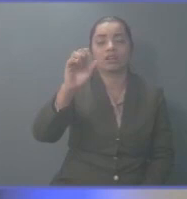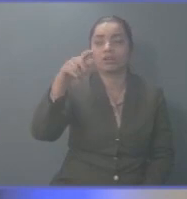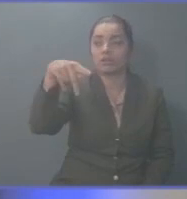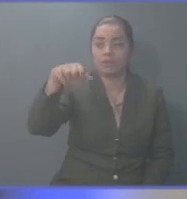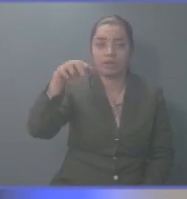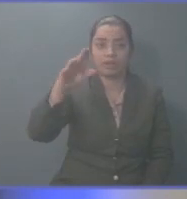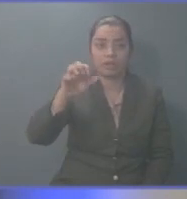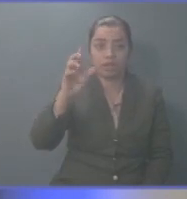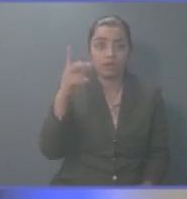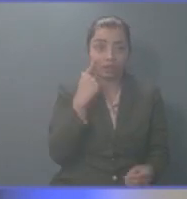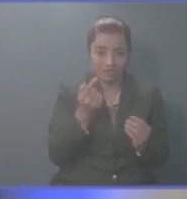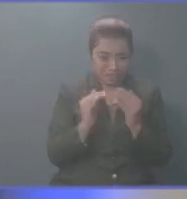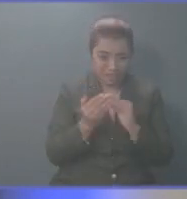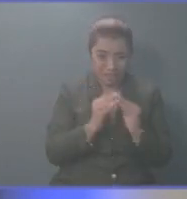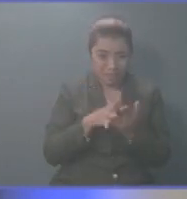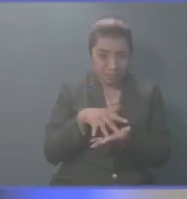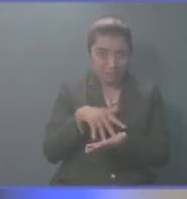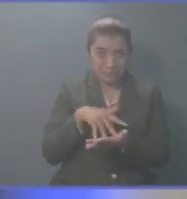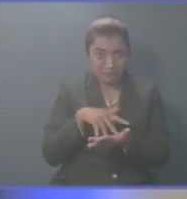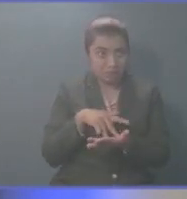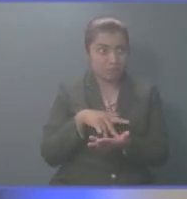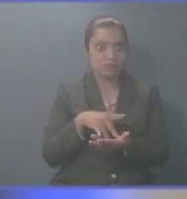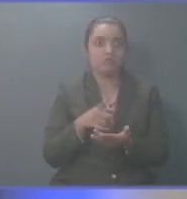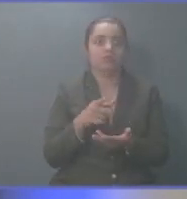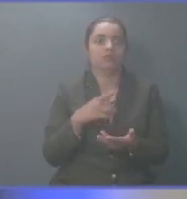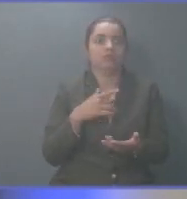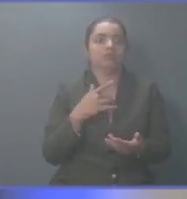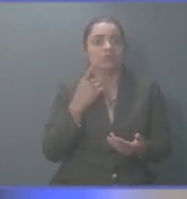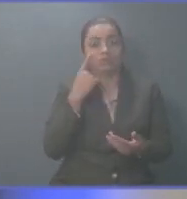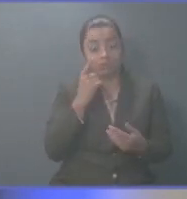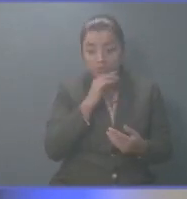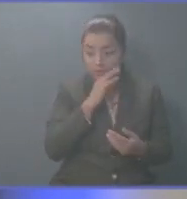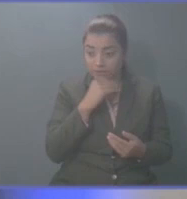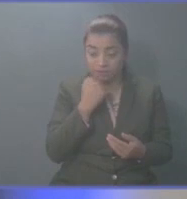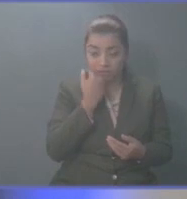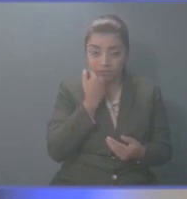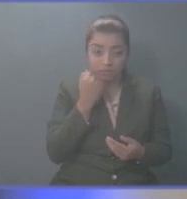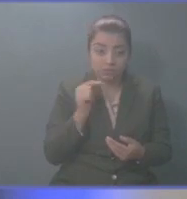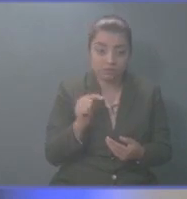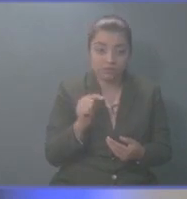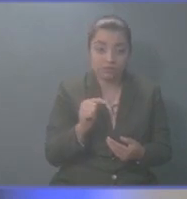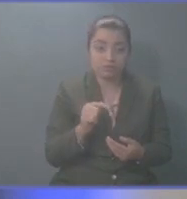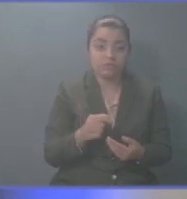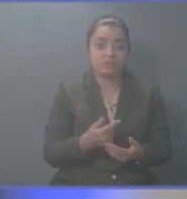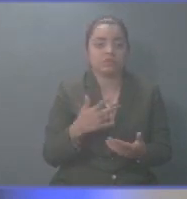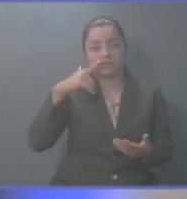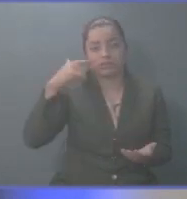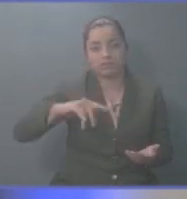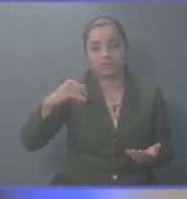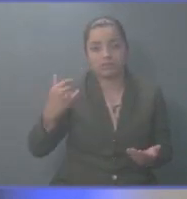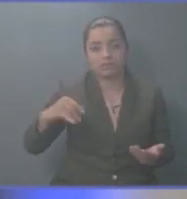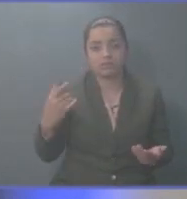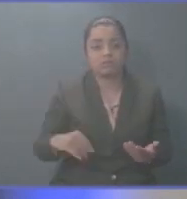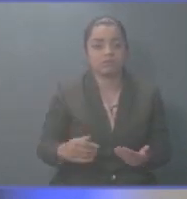densidad poblacional y cuando tú estás a las puertas de una enfermedad de esta magnitud, es peligroso y